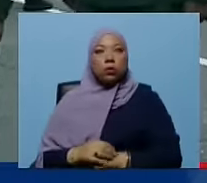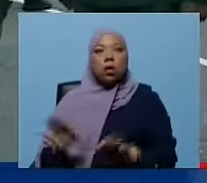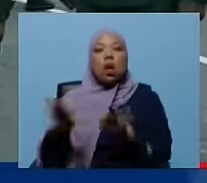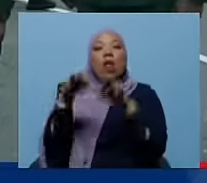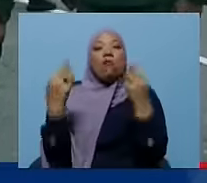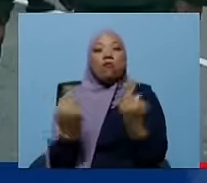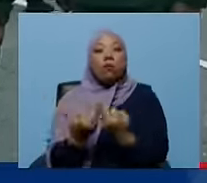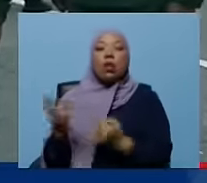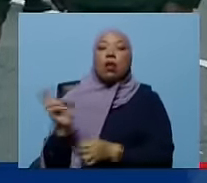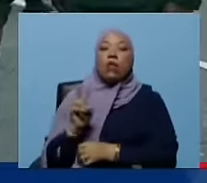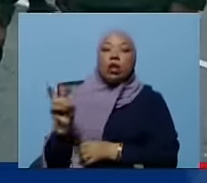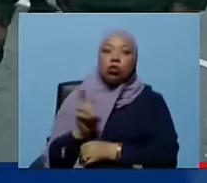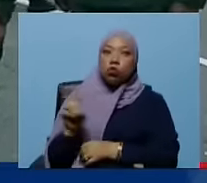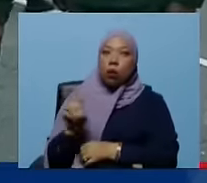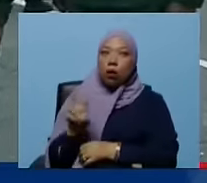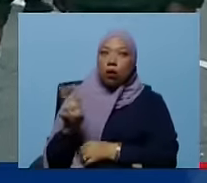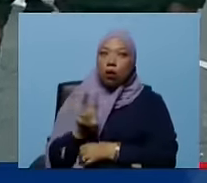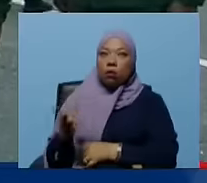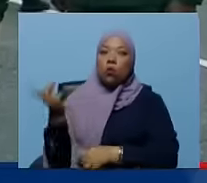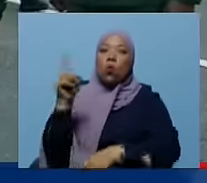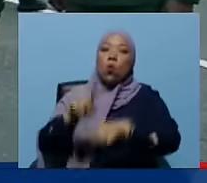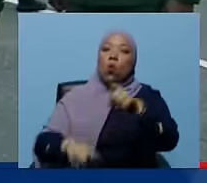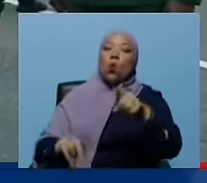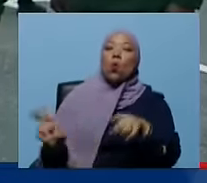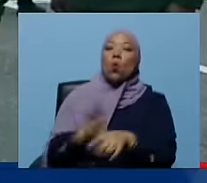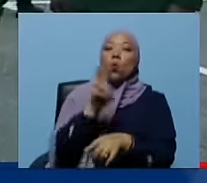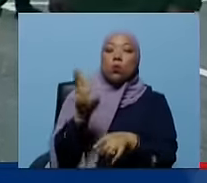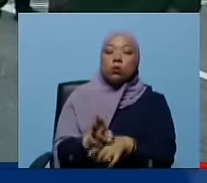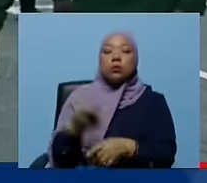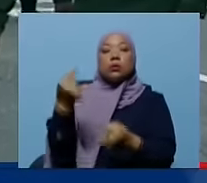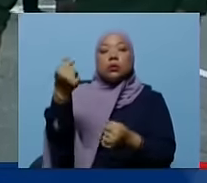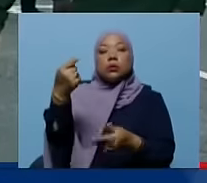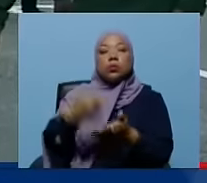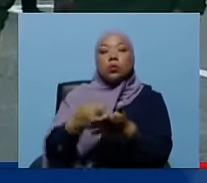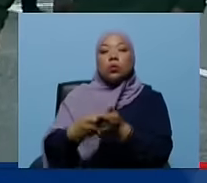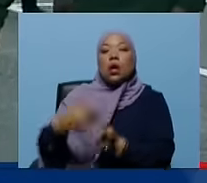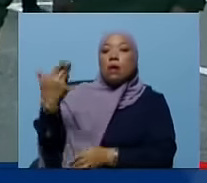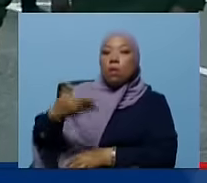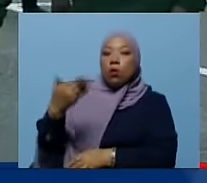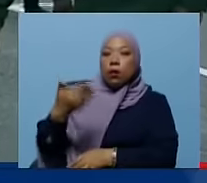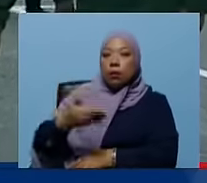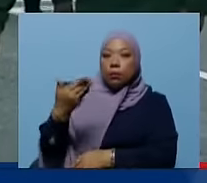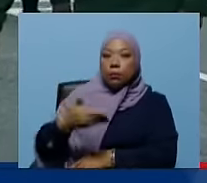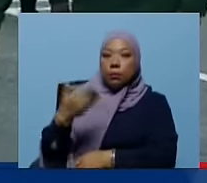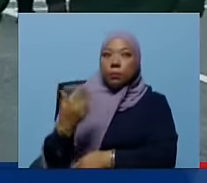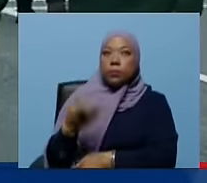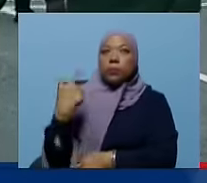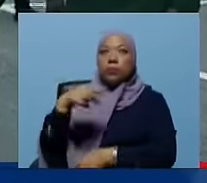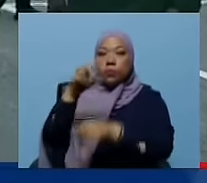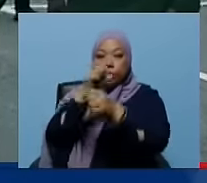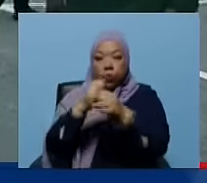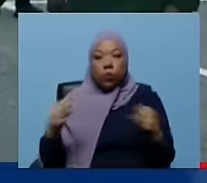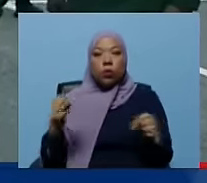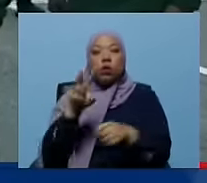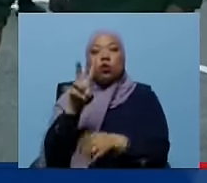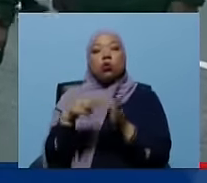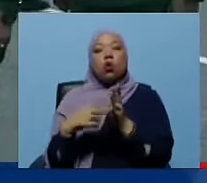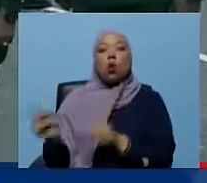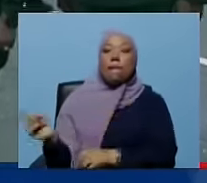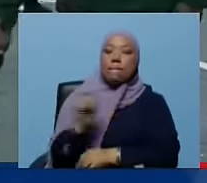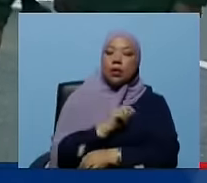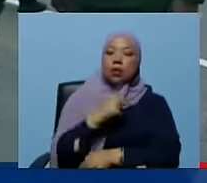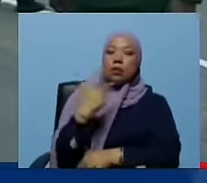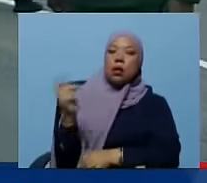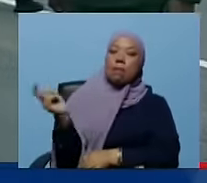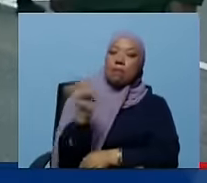familia venezolana. Así que tiene múltiples usos. Es una inversión importante. Yo me comprometí hace 2 o 3 meses